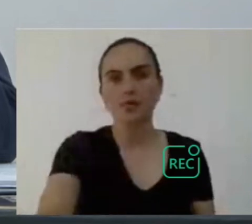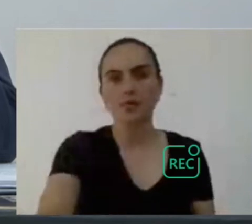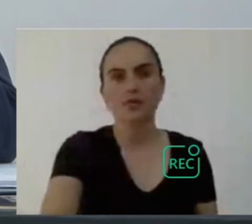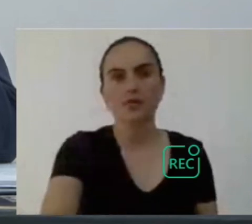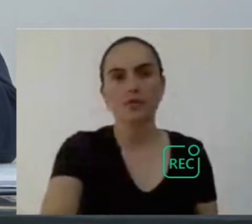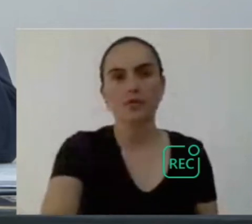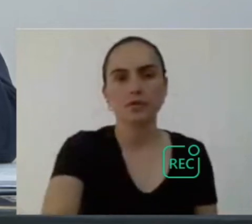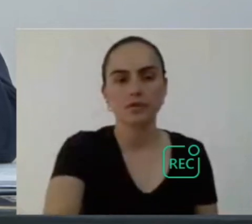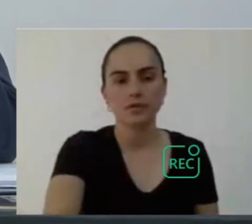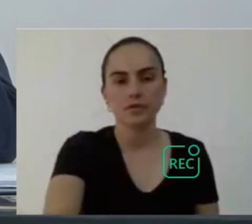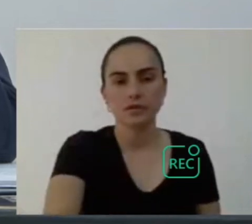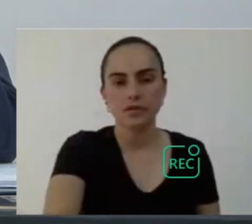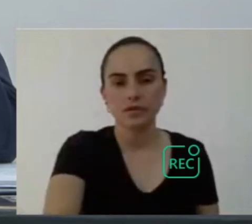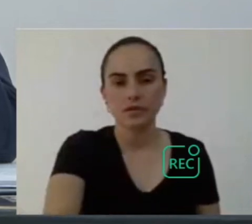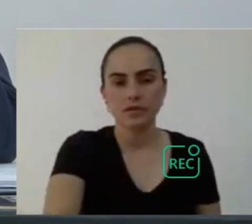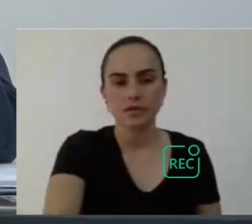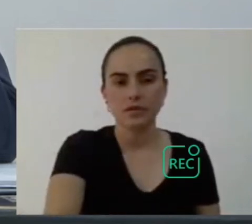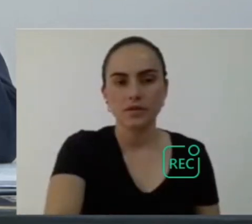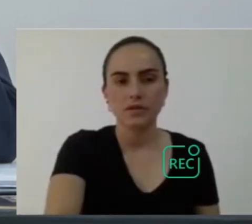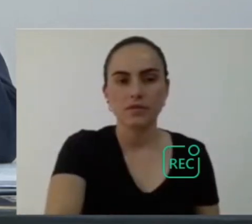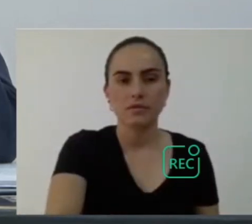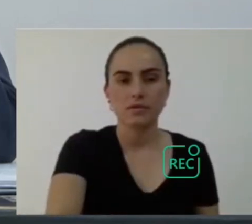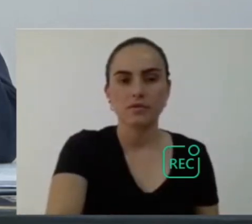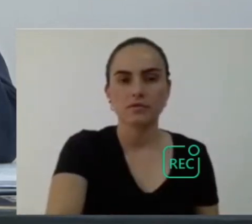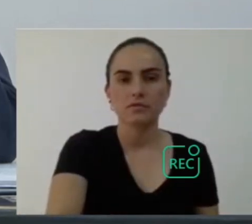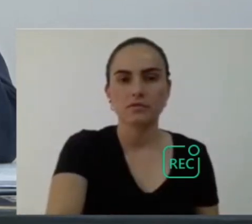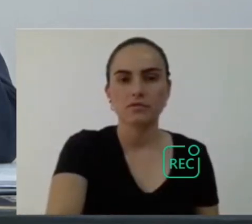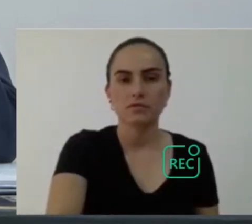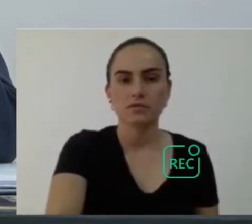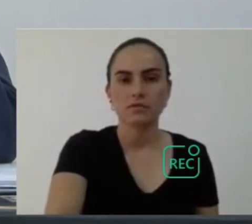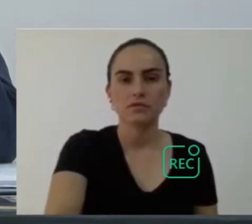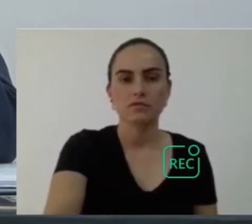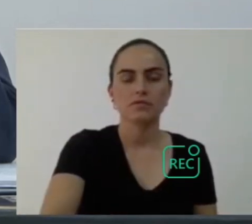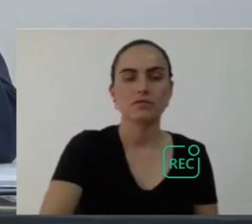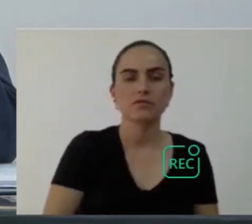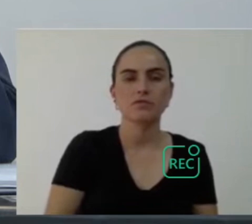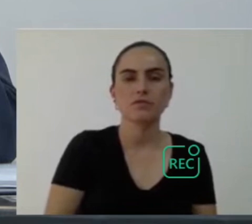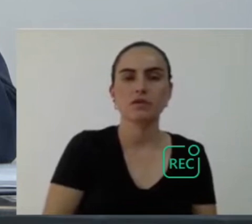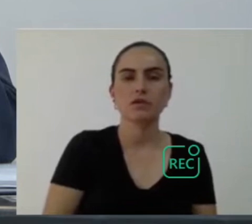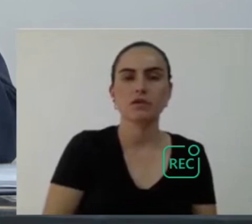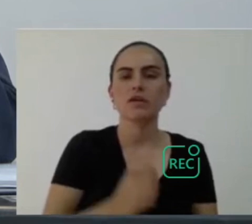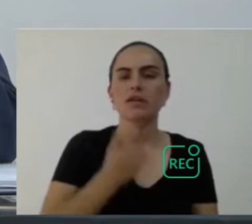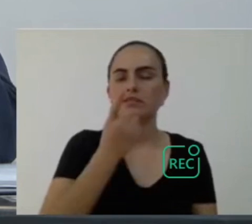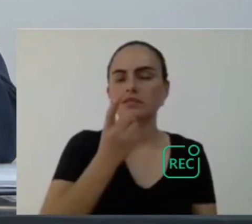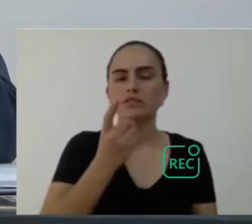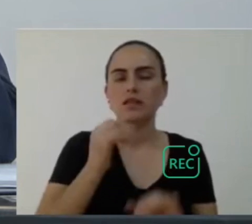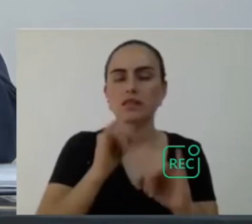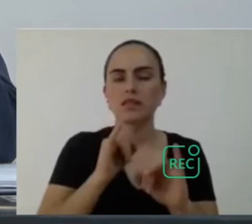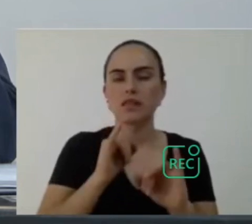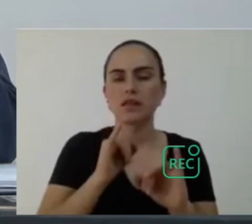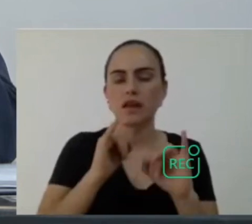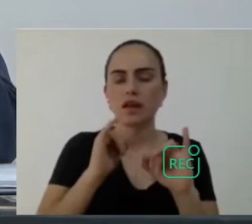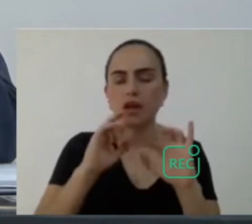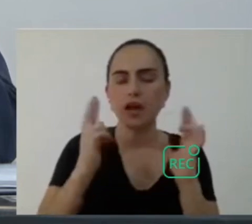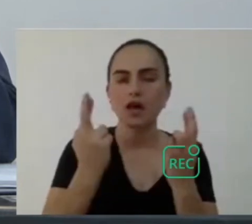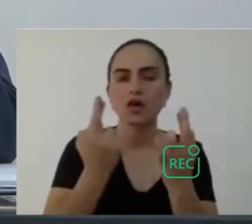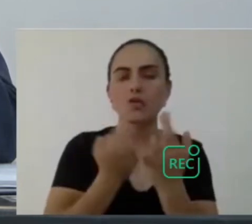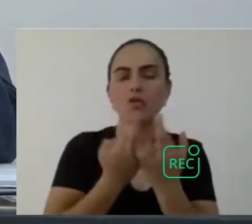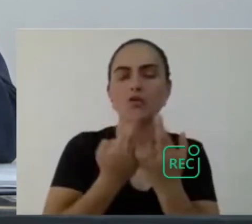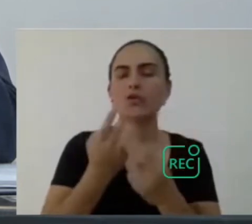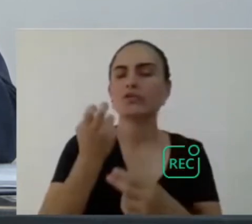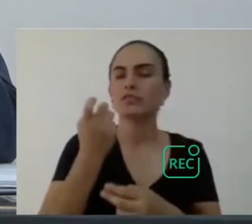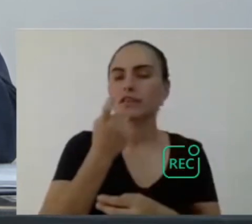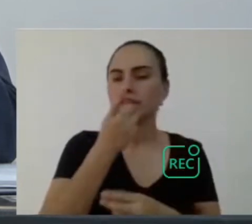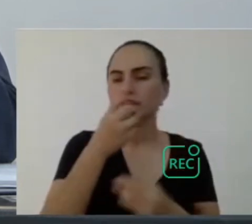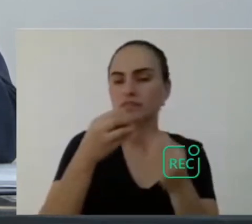partido de la Revolución democrática en virtud de no haber obtenido el 3% de la votación válida emitida en la elección Federal ordinaria celebrada el 2 de